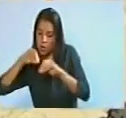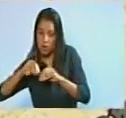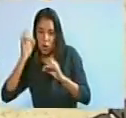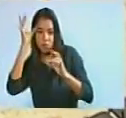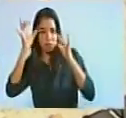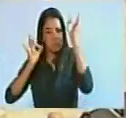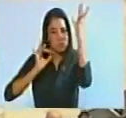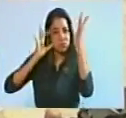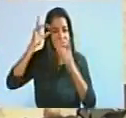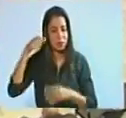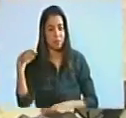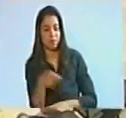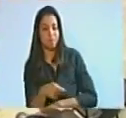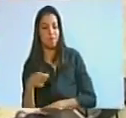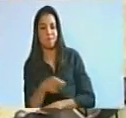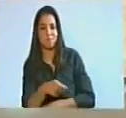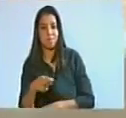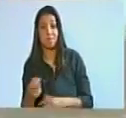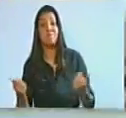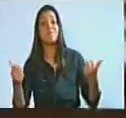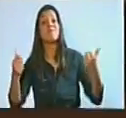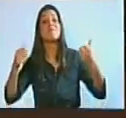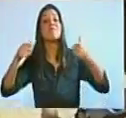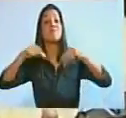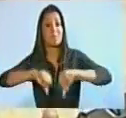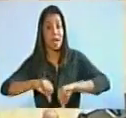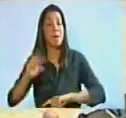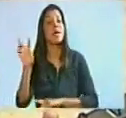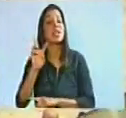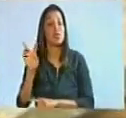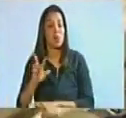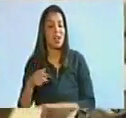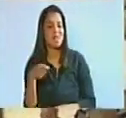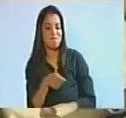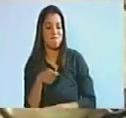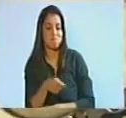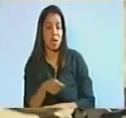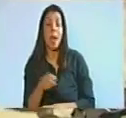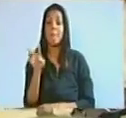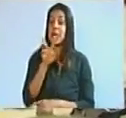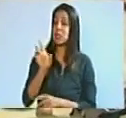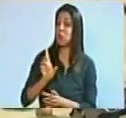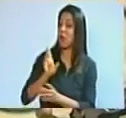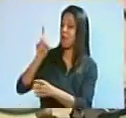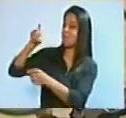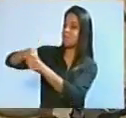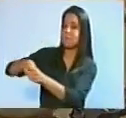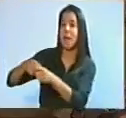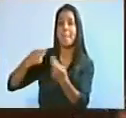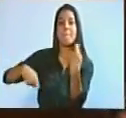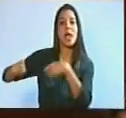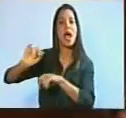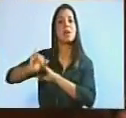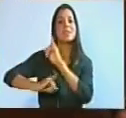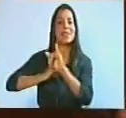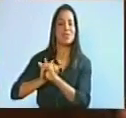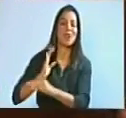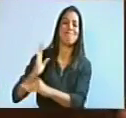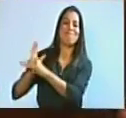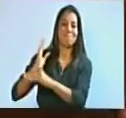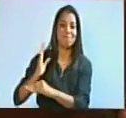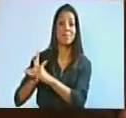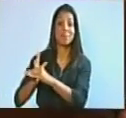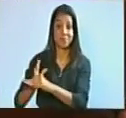entorpecer el normal desempeño y acceso de Venezuela al mercado financiero internacional.